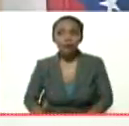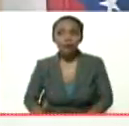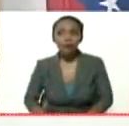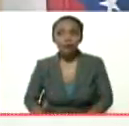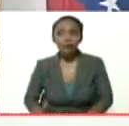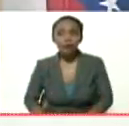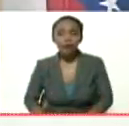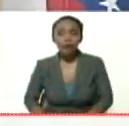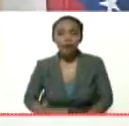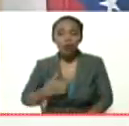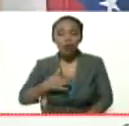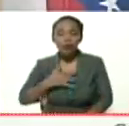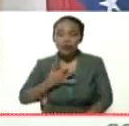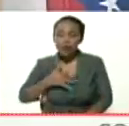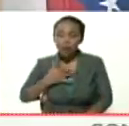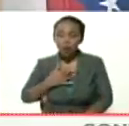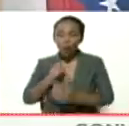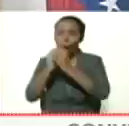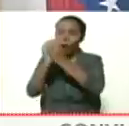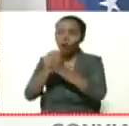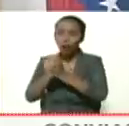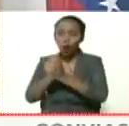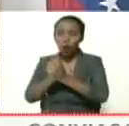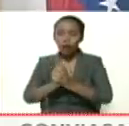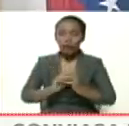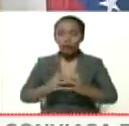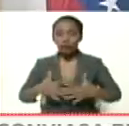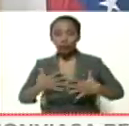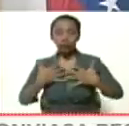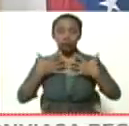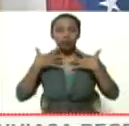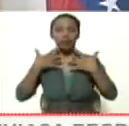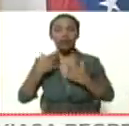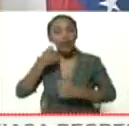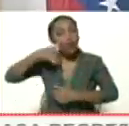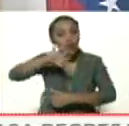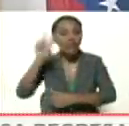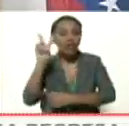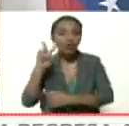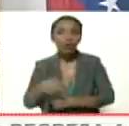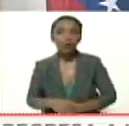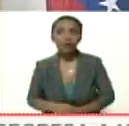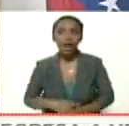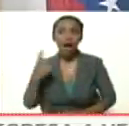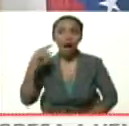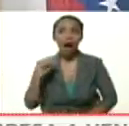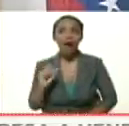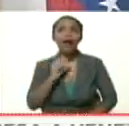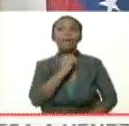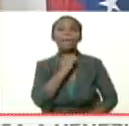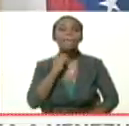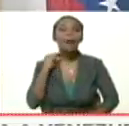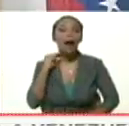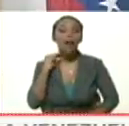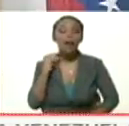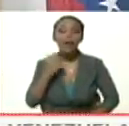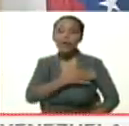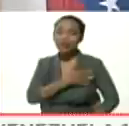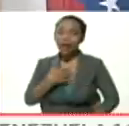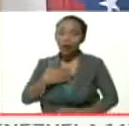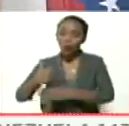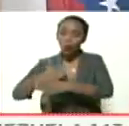que siento la oración y la energía del pueblo de Venezuela. Tenemos al padre Numa Molina, quien quiere